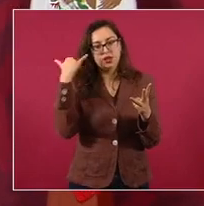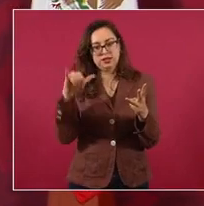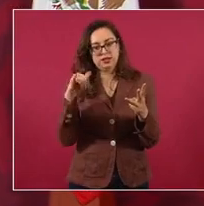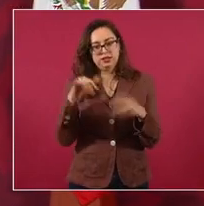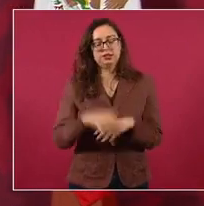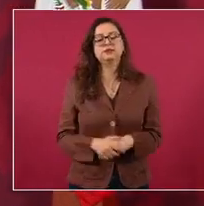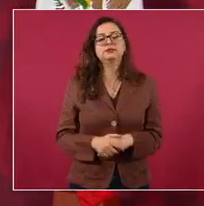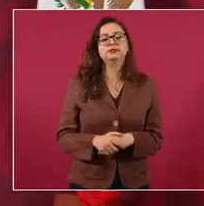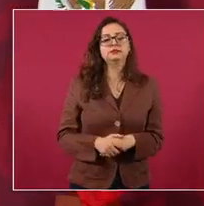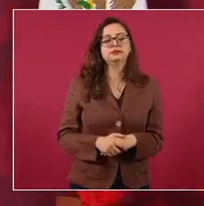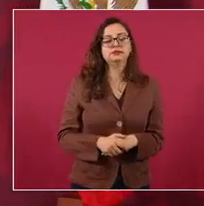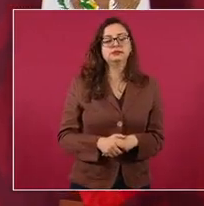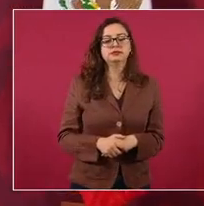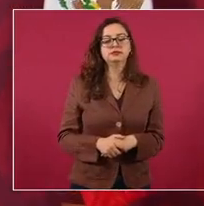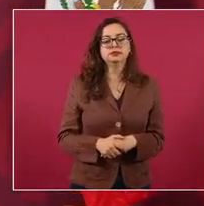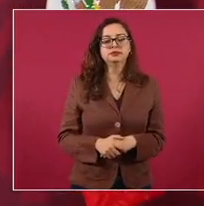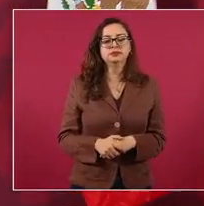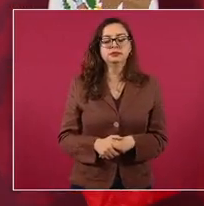al general